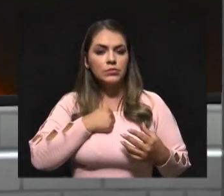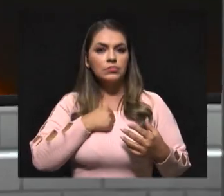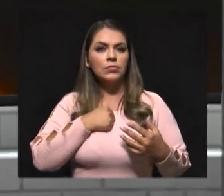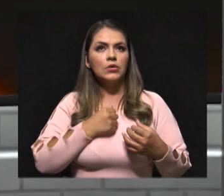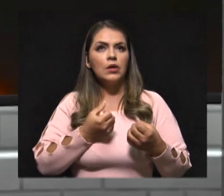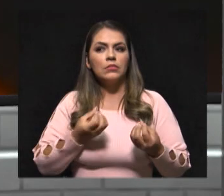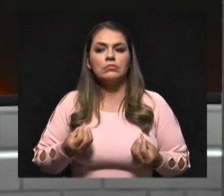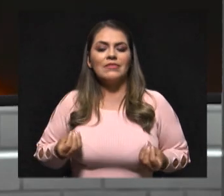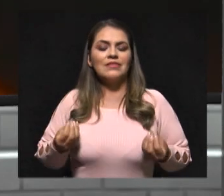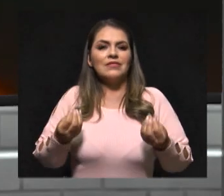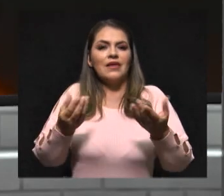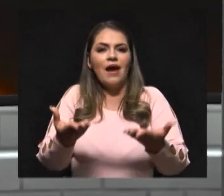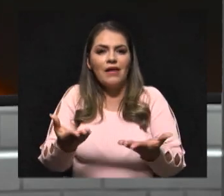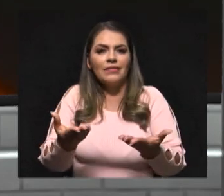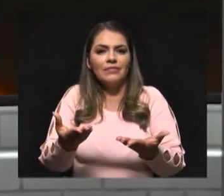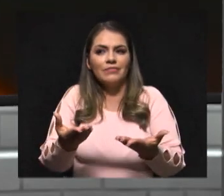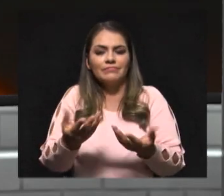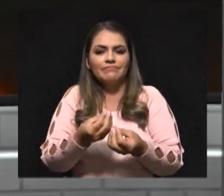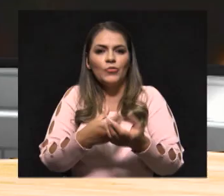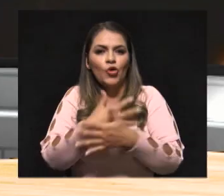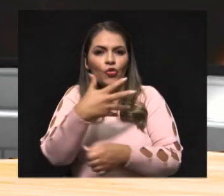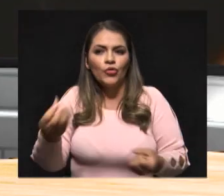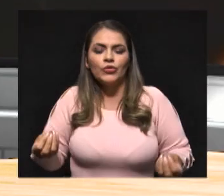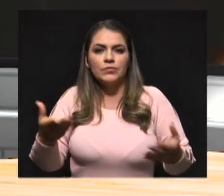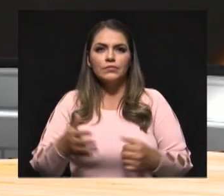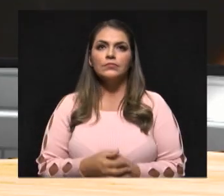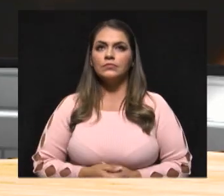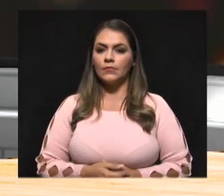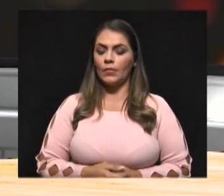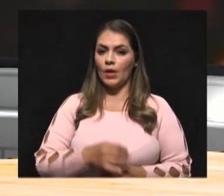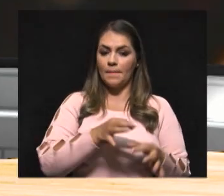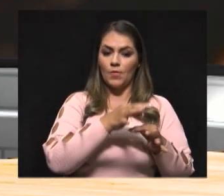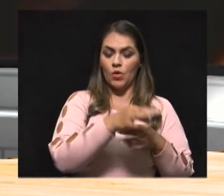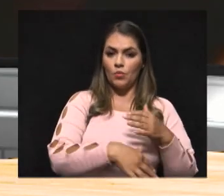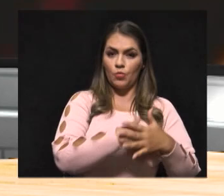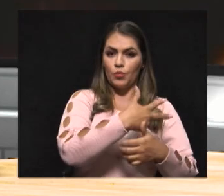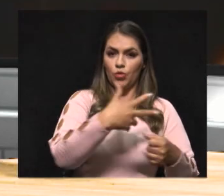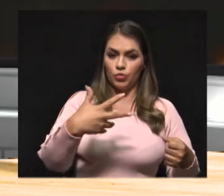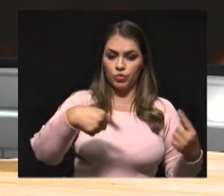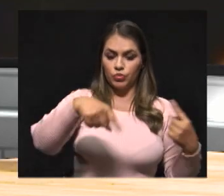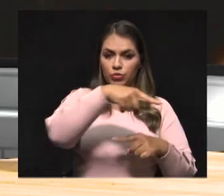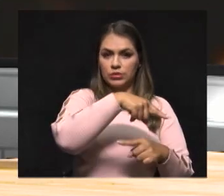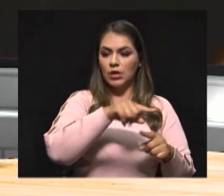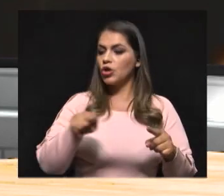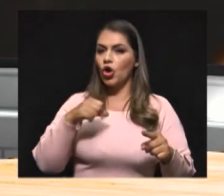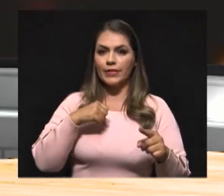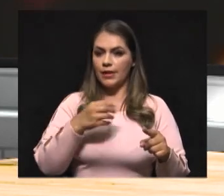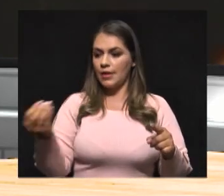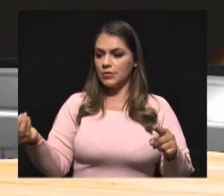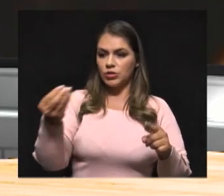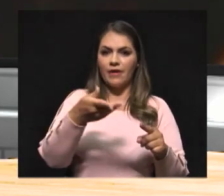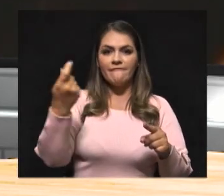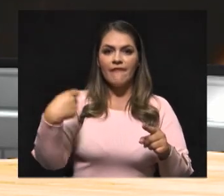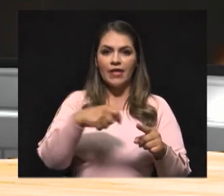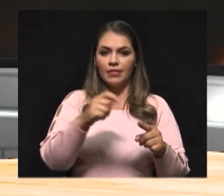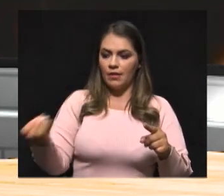despensa de ese municipio entonces si tengo un municipio que tiene un fuerte producto turístico el municipio que no lo tenga tan fuerte puede